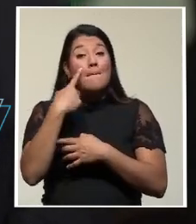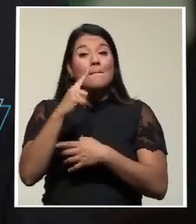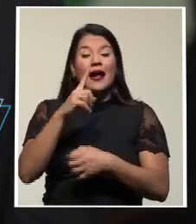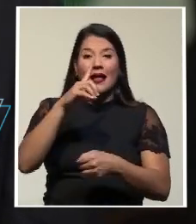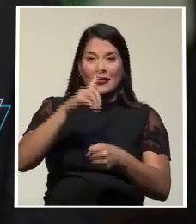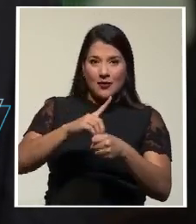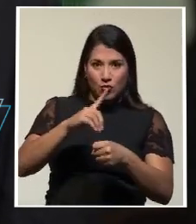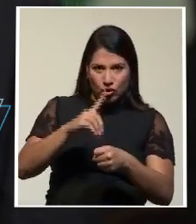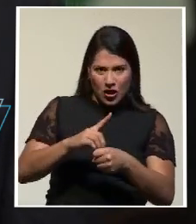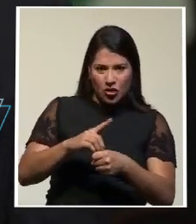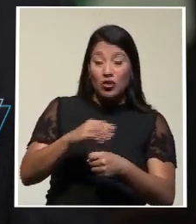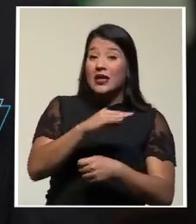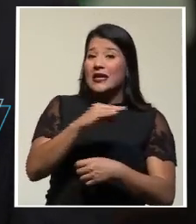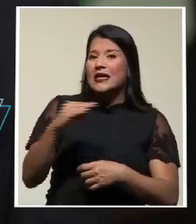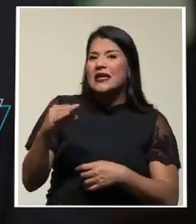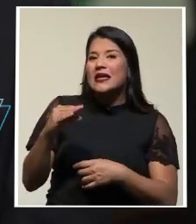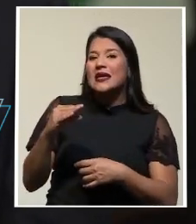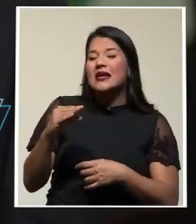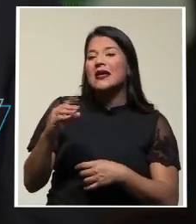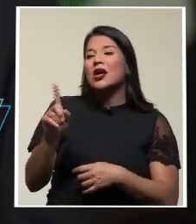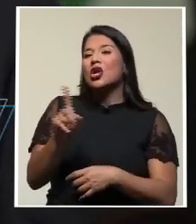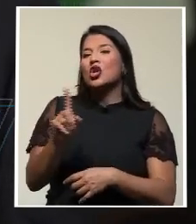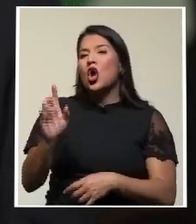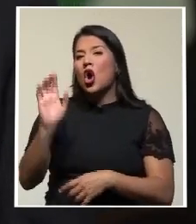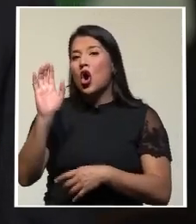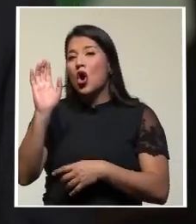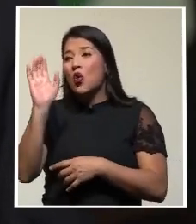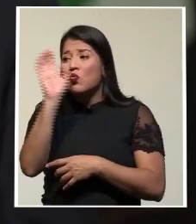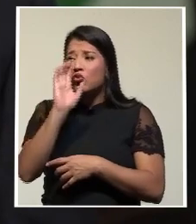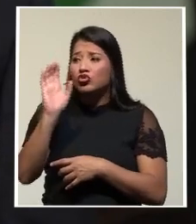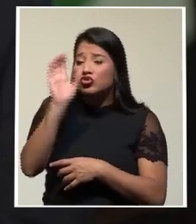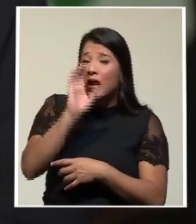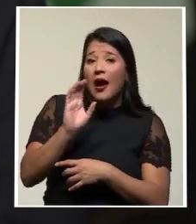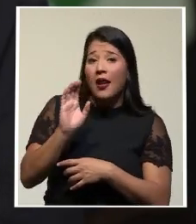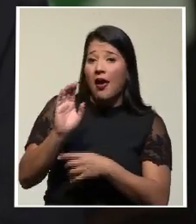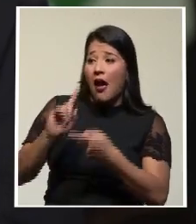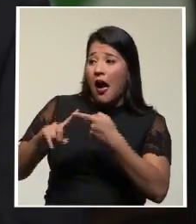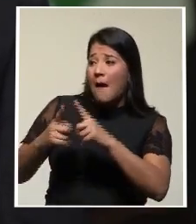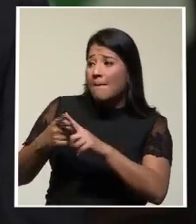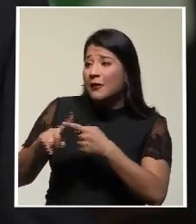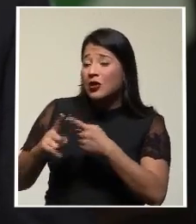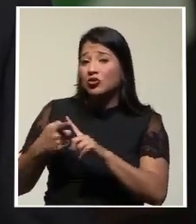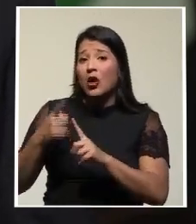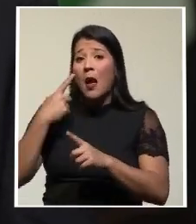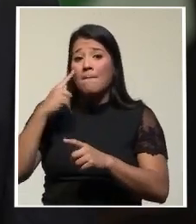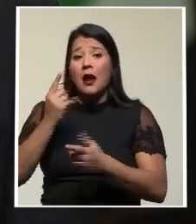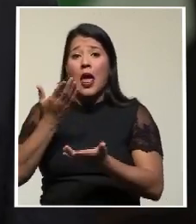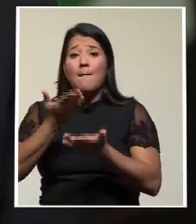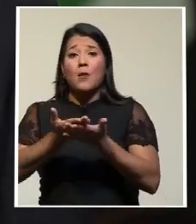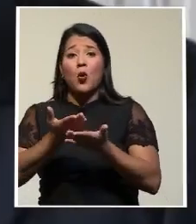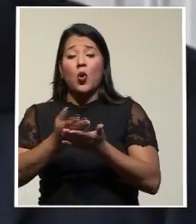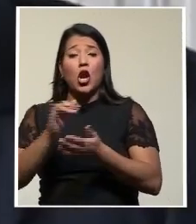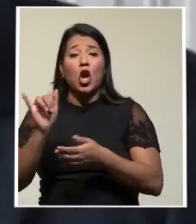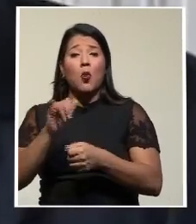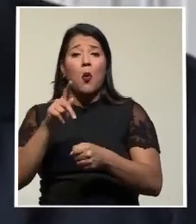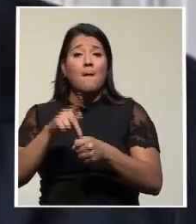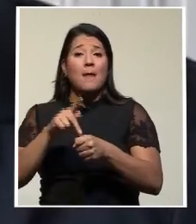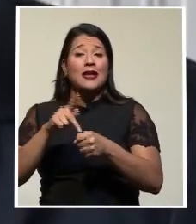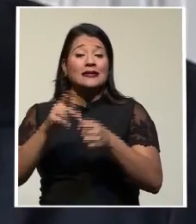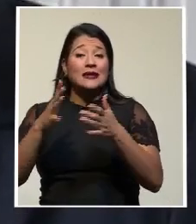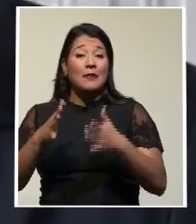en lugar de buscarle diputaciones a los amigos y amigotes y amiguitas de los políticos tradicionales. Otra